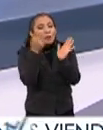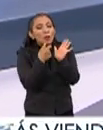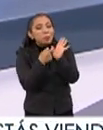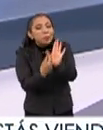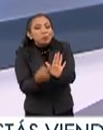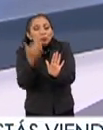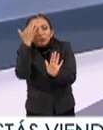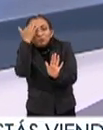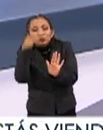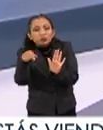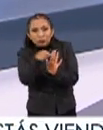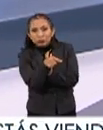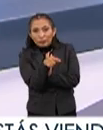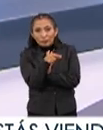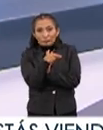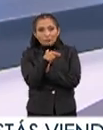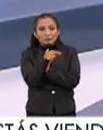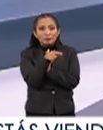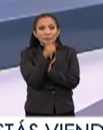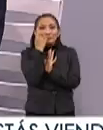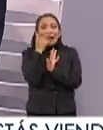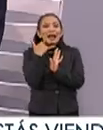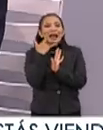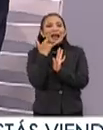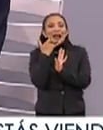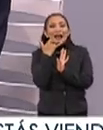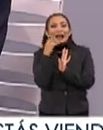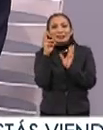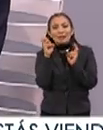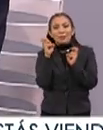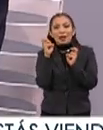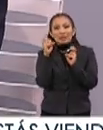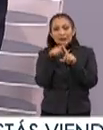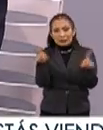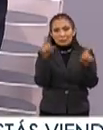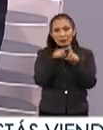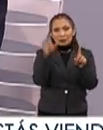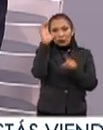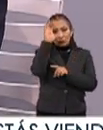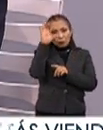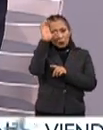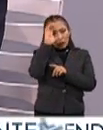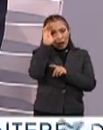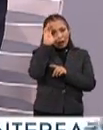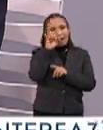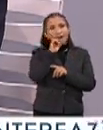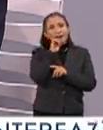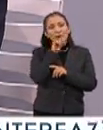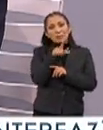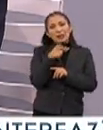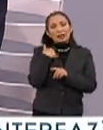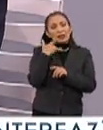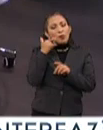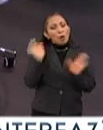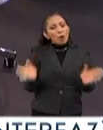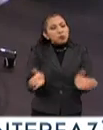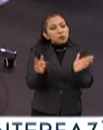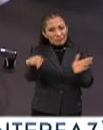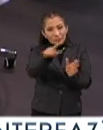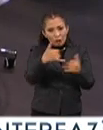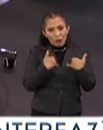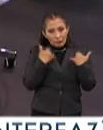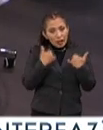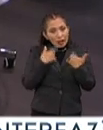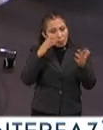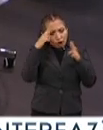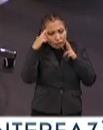conocimiento para tratar los temas de la diversidad cultural y también tratar de fomentar entre los